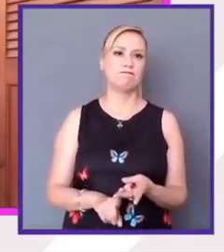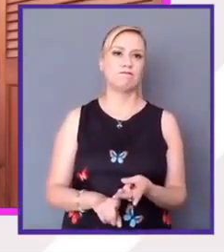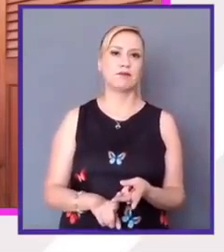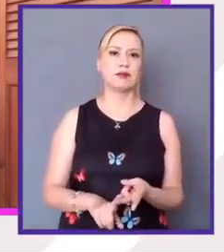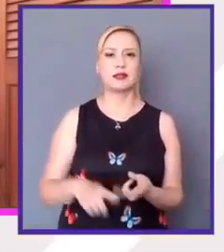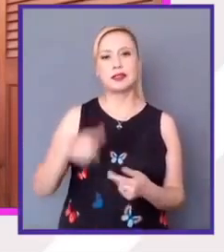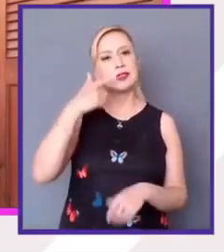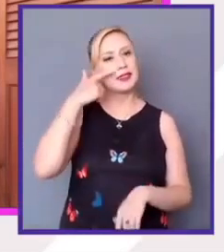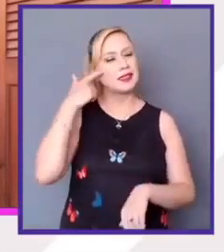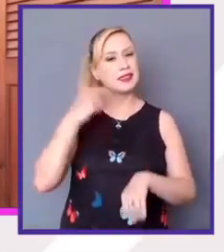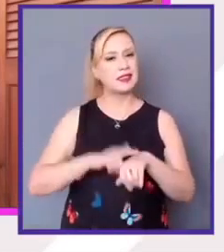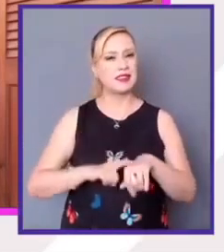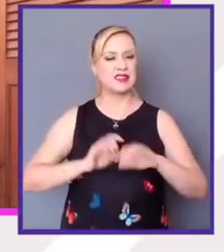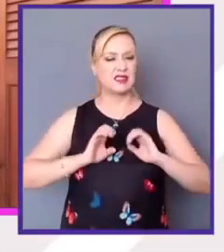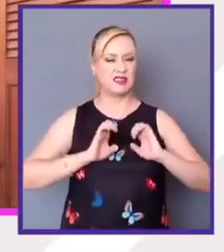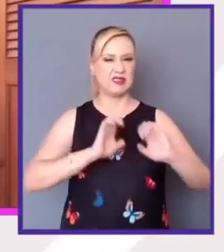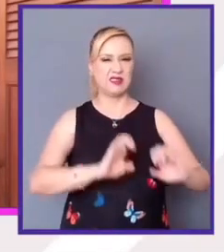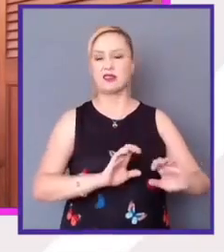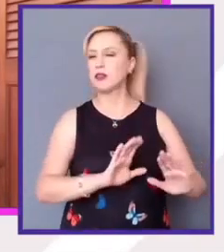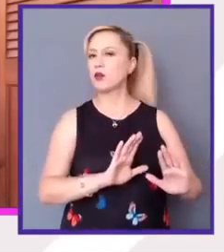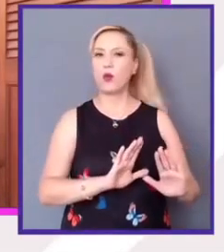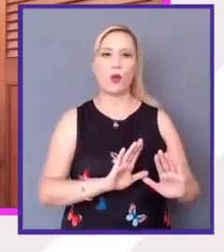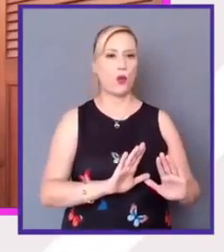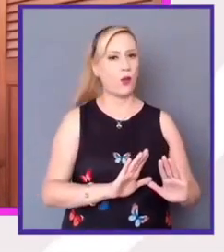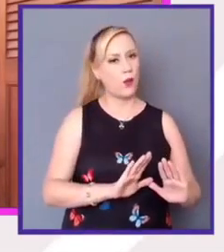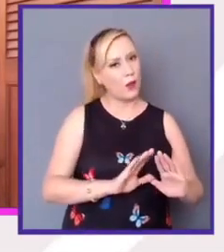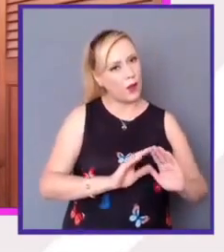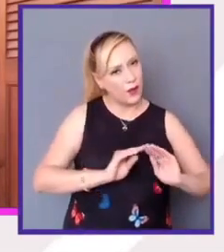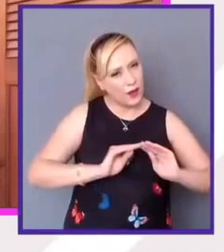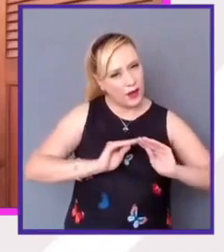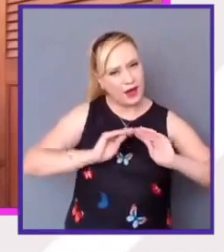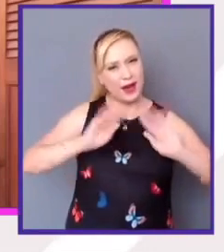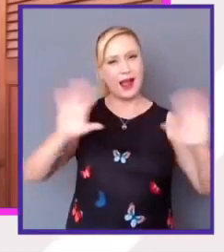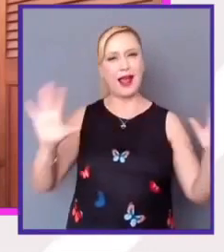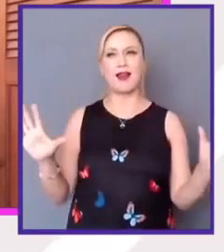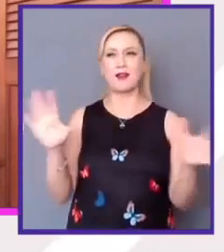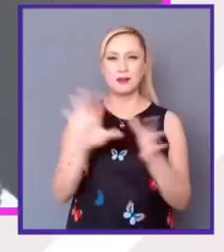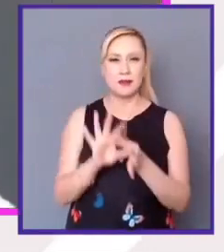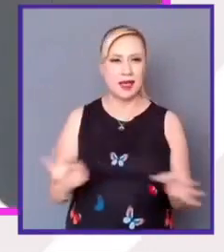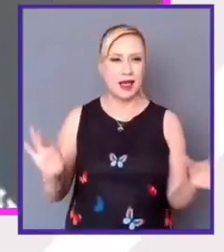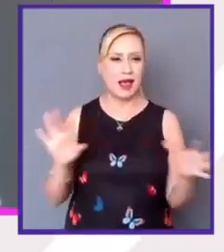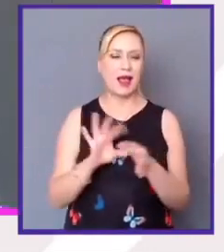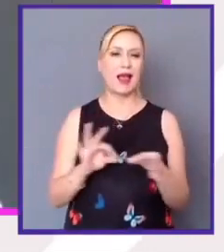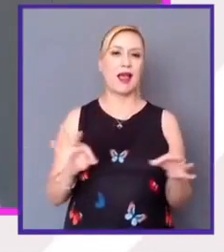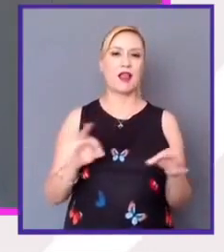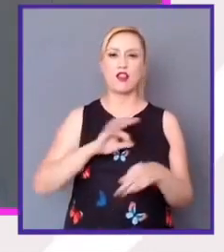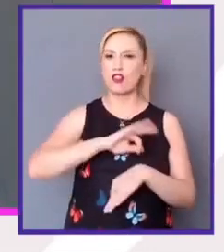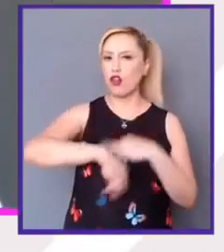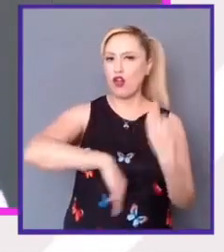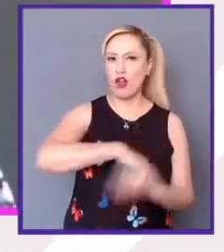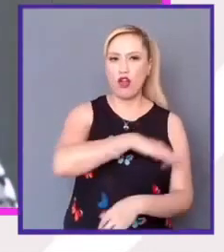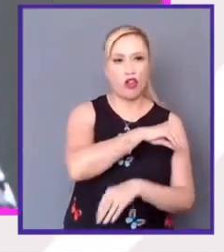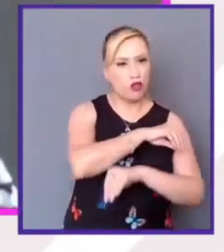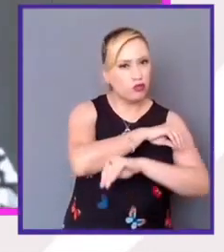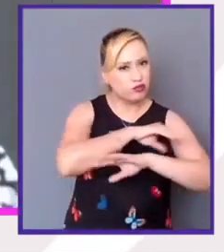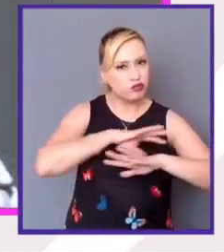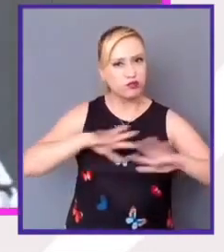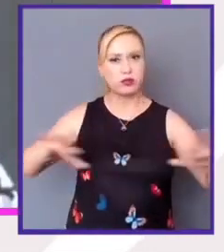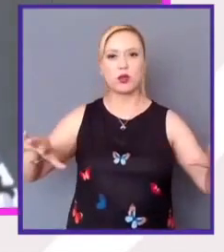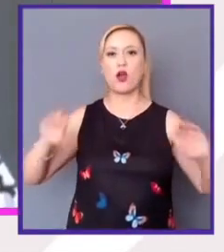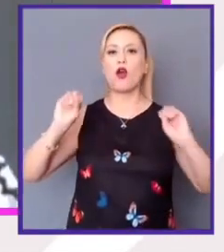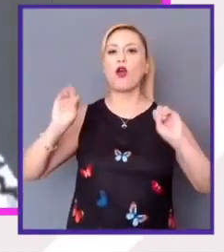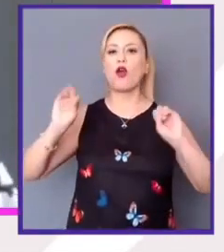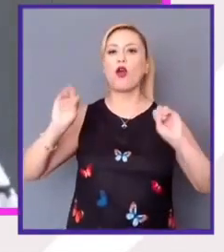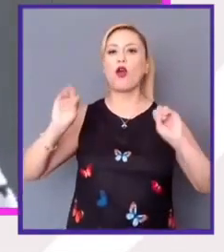antirracista dentro del sector empresarial sea más transversal y que no solo sea como en ciertos espacios o departamentos de las empresas. Obviamente ya